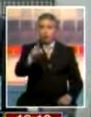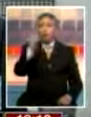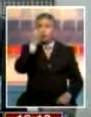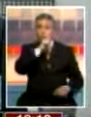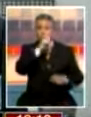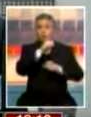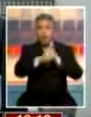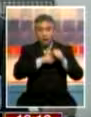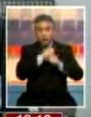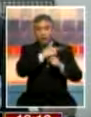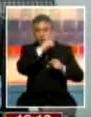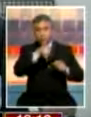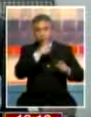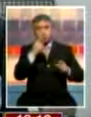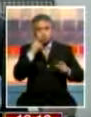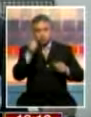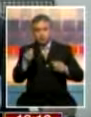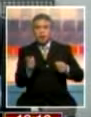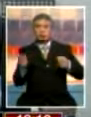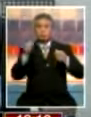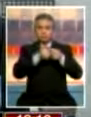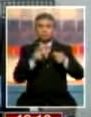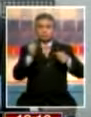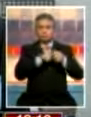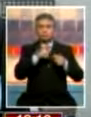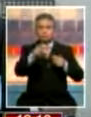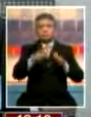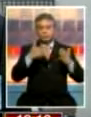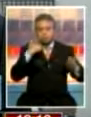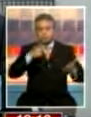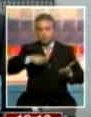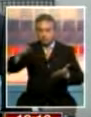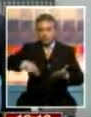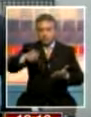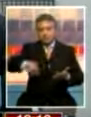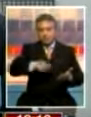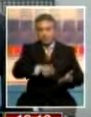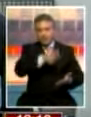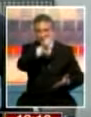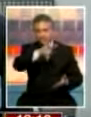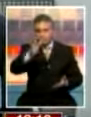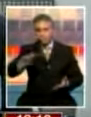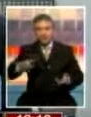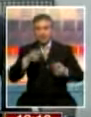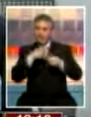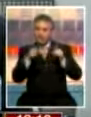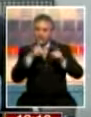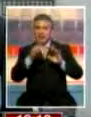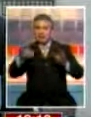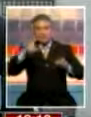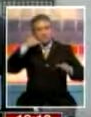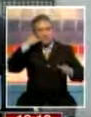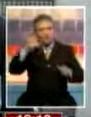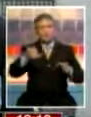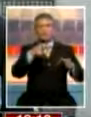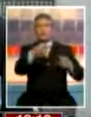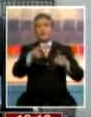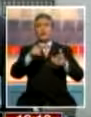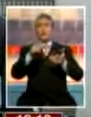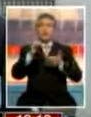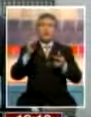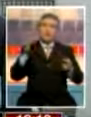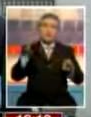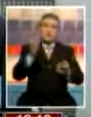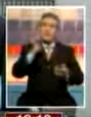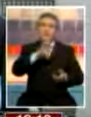estado revisando los contratos de adhesión y documentos en general que firman los consumidores en distintos mercados, telecomunicaciones, retail, bancos,